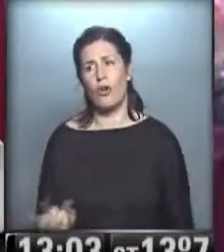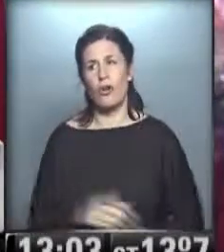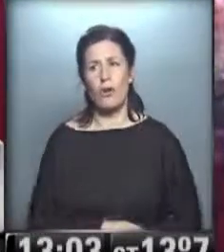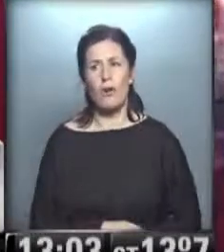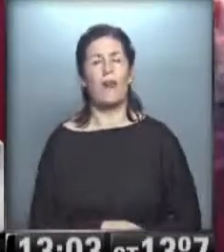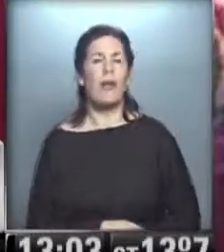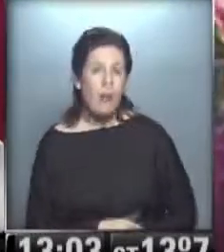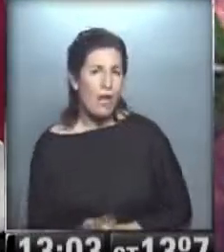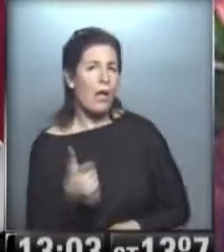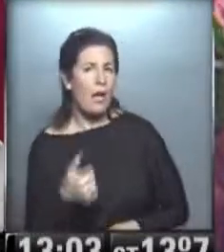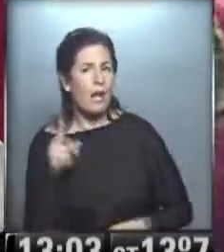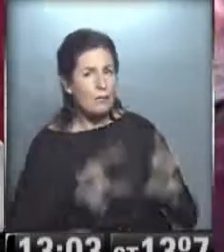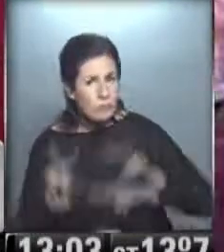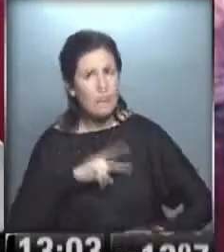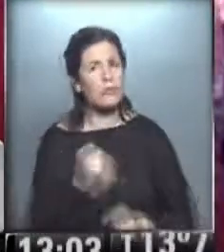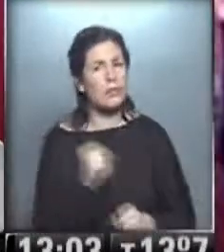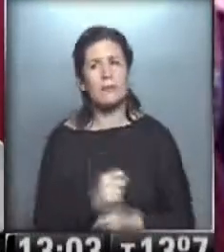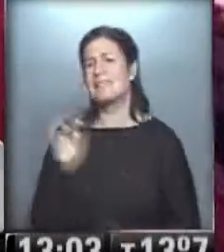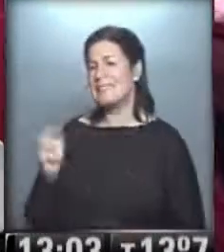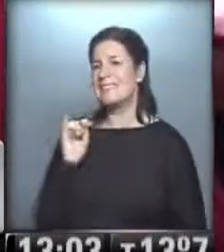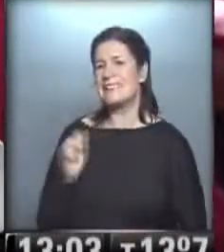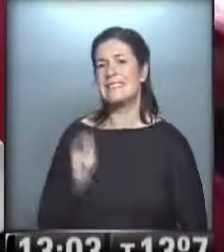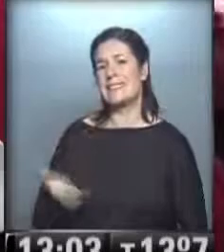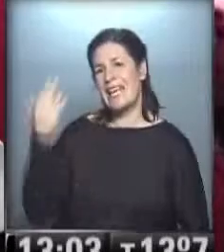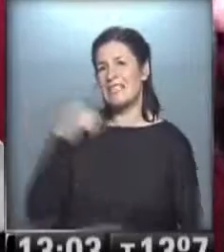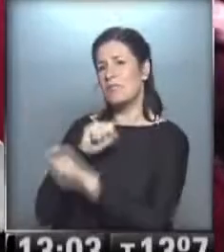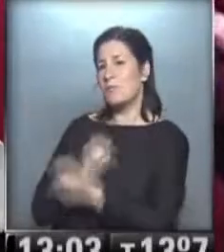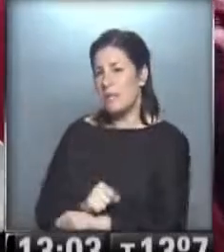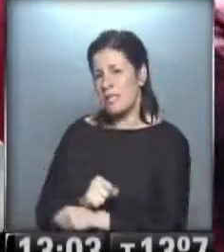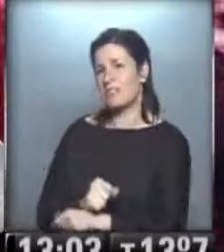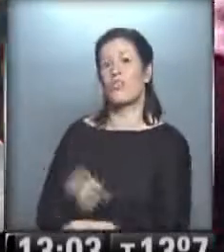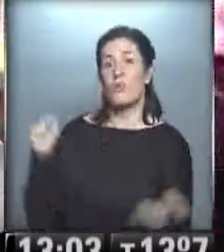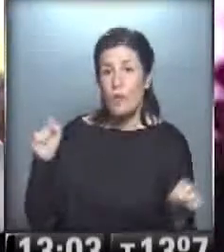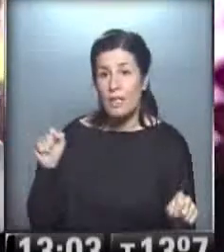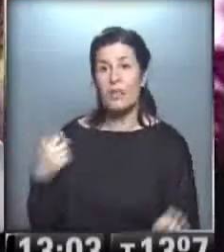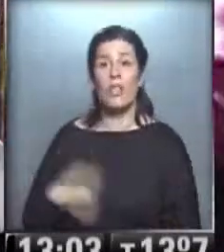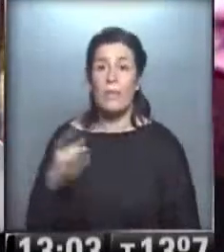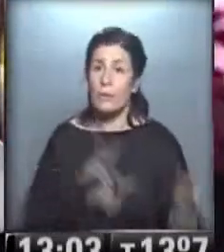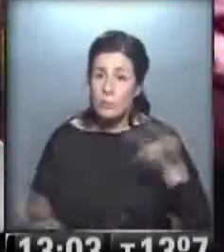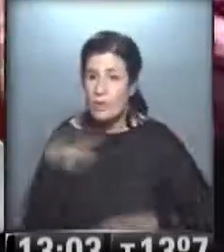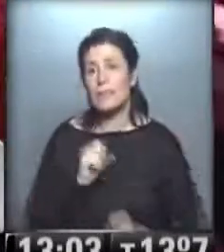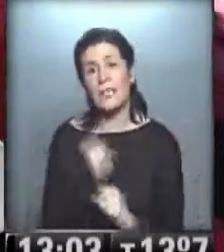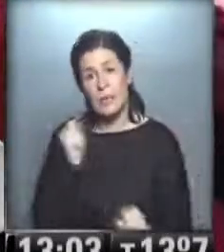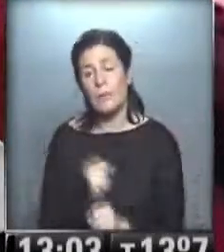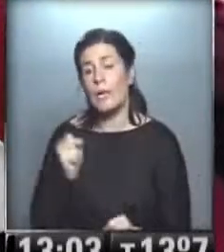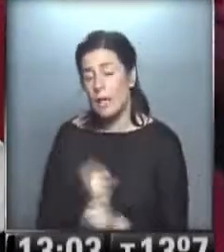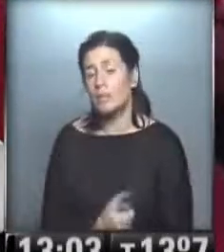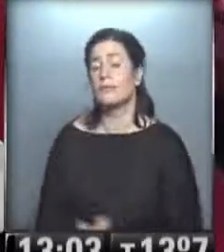le hace falta trabajo sí porque él estaba detenido entonces sale y quiere trabajar